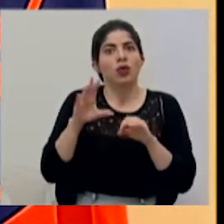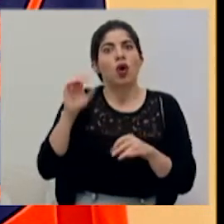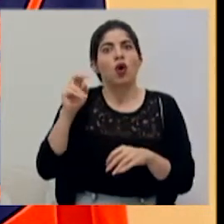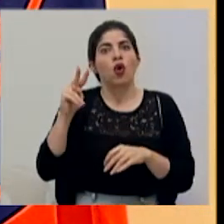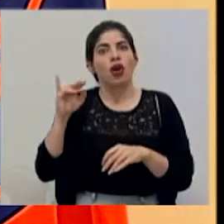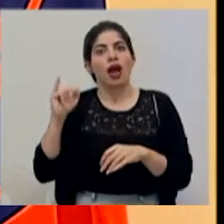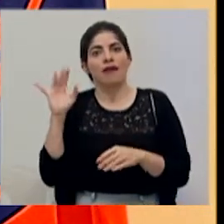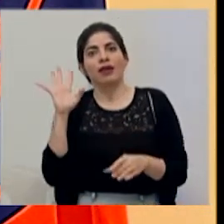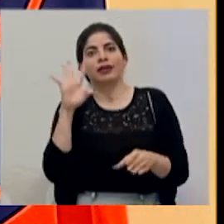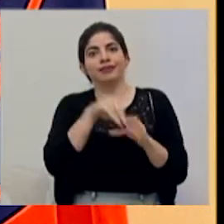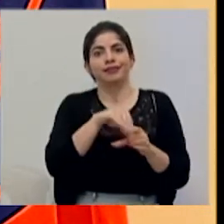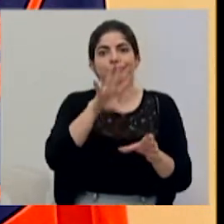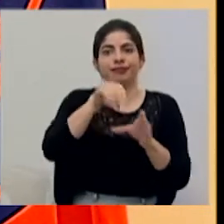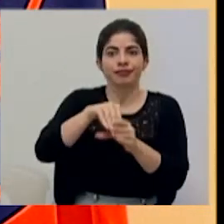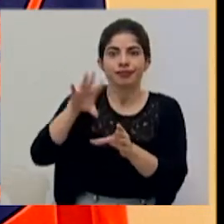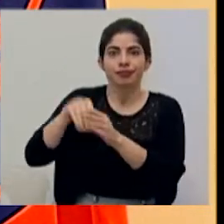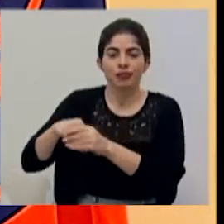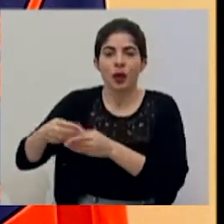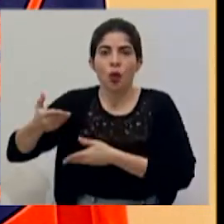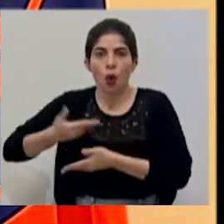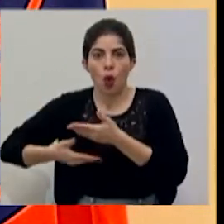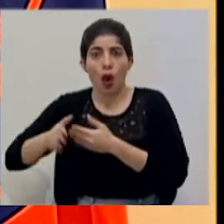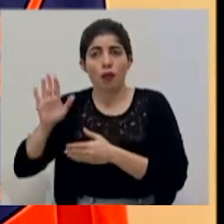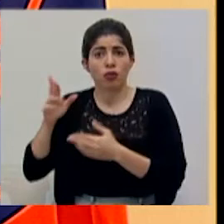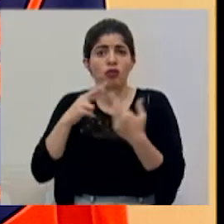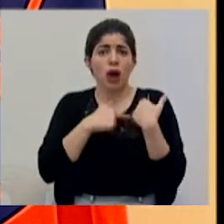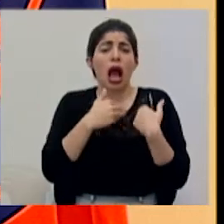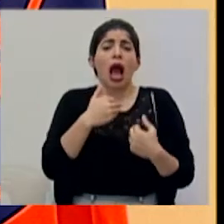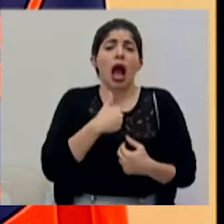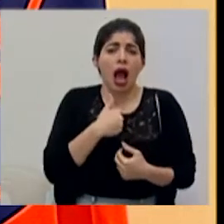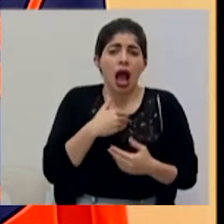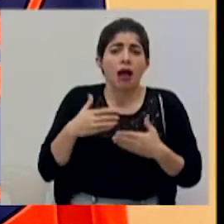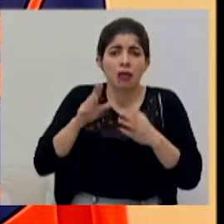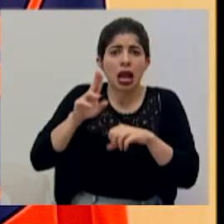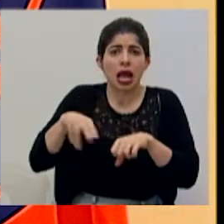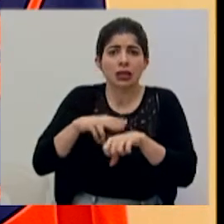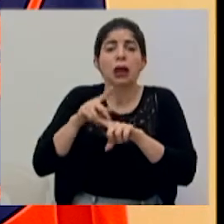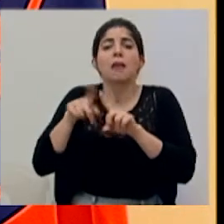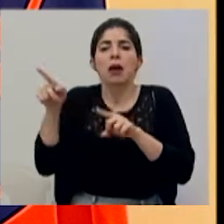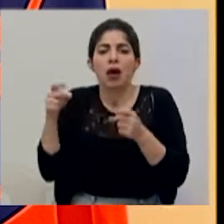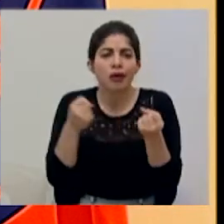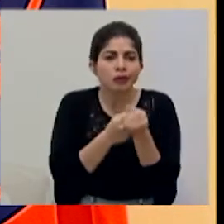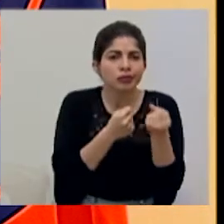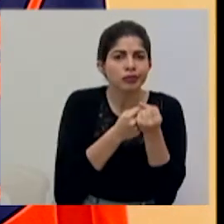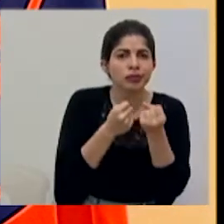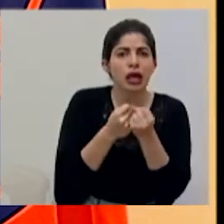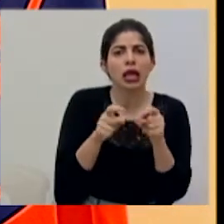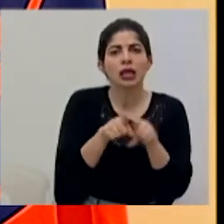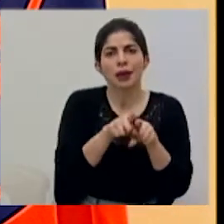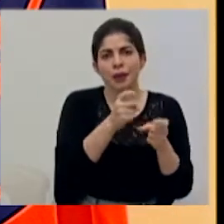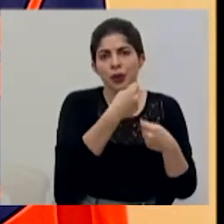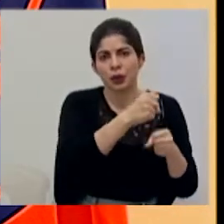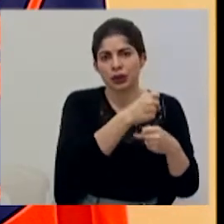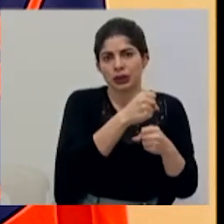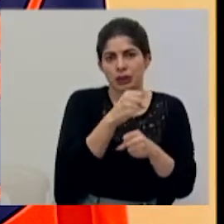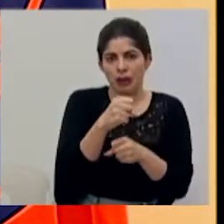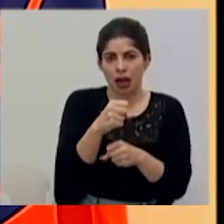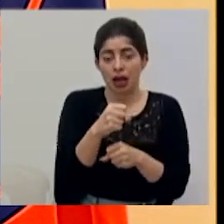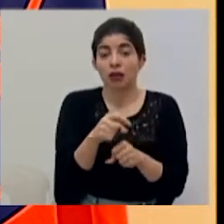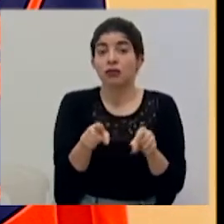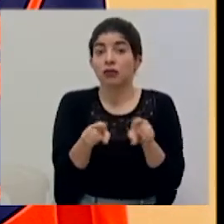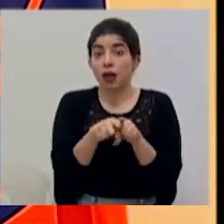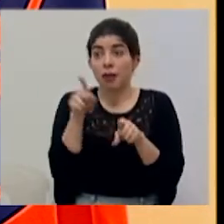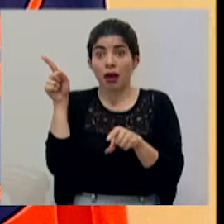está colaborando adicional a sus responsabilidades en la red vial nacional, también colaborando con municipalidades, incluso